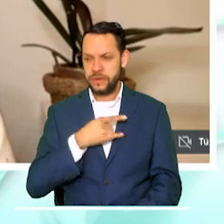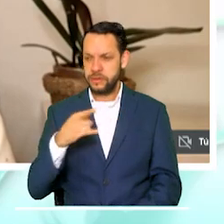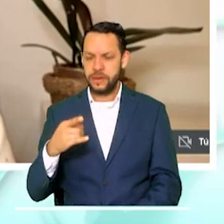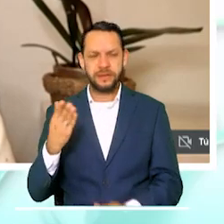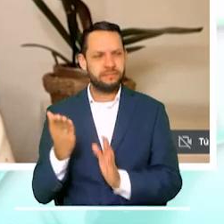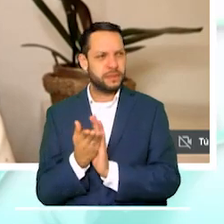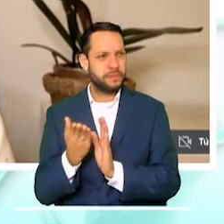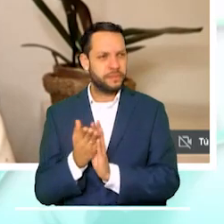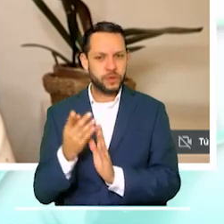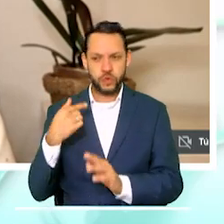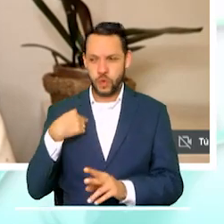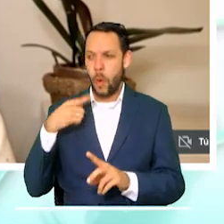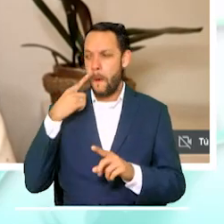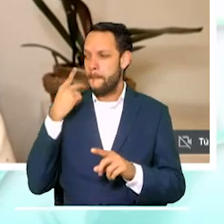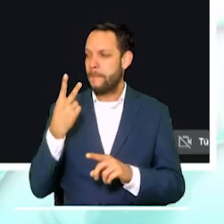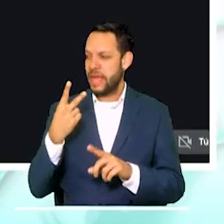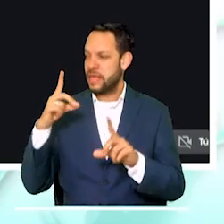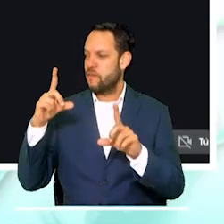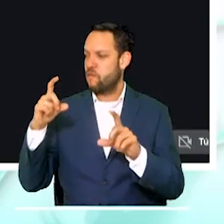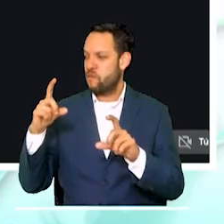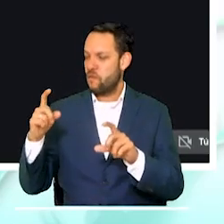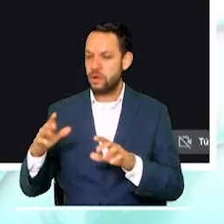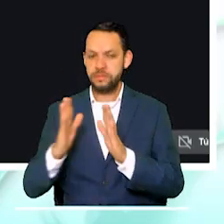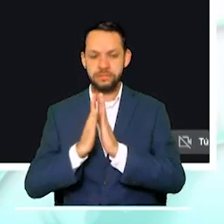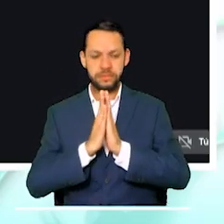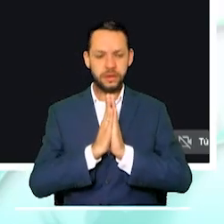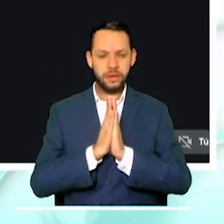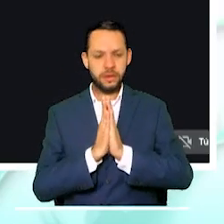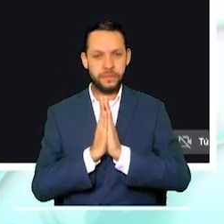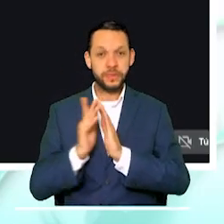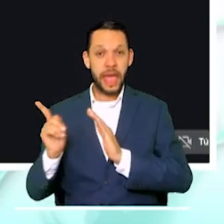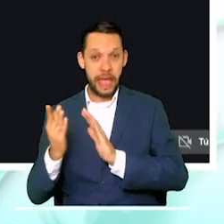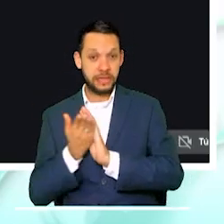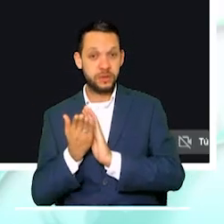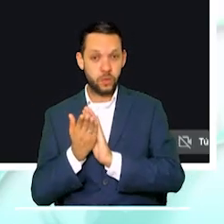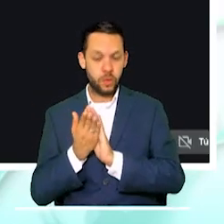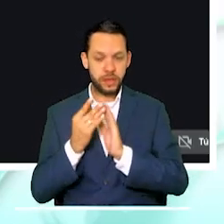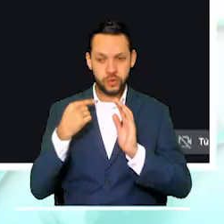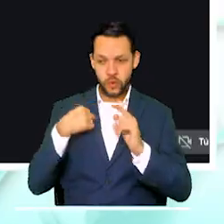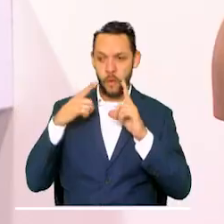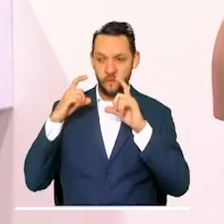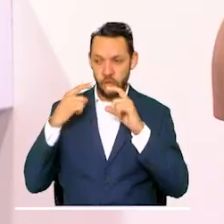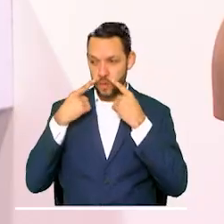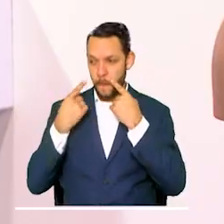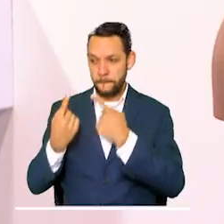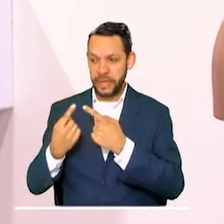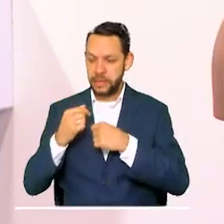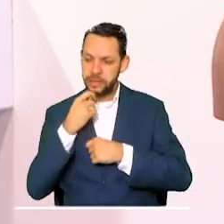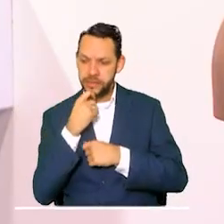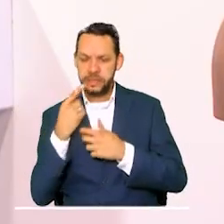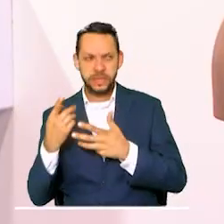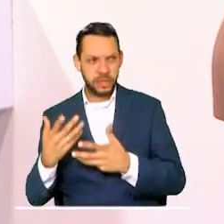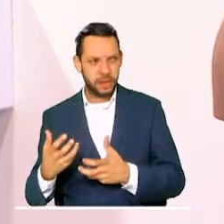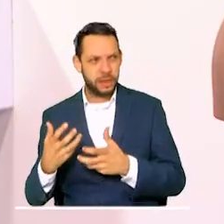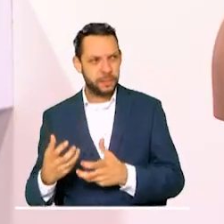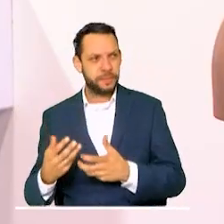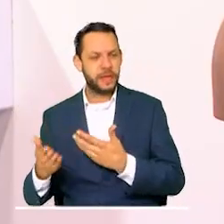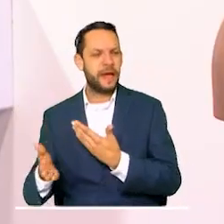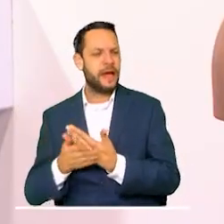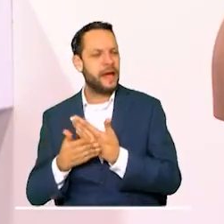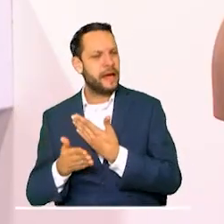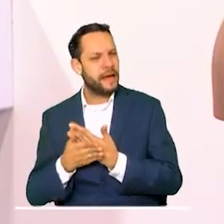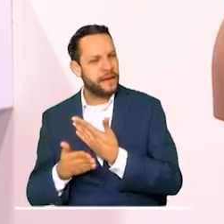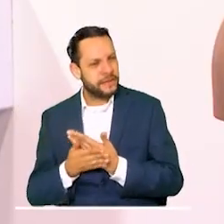vi tus fotos como monje en la India, estudiando. Entonces me gustaría que pudieras hacer una